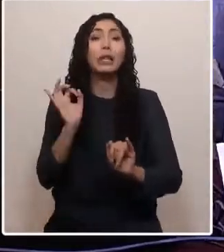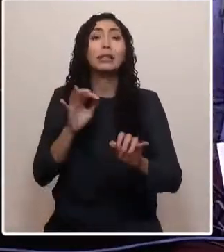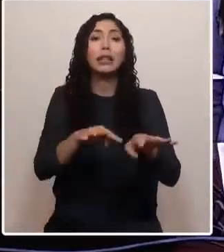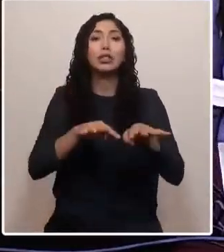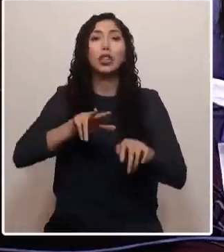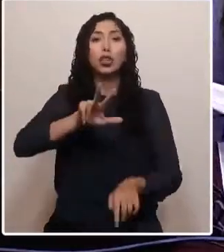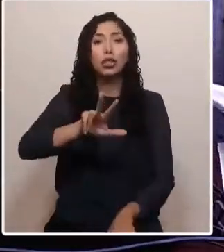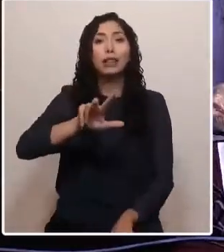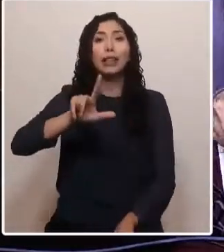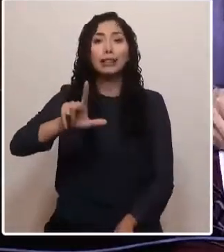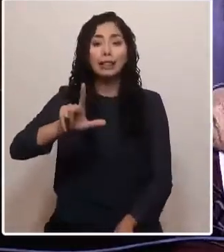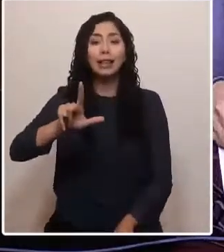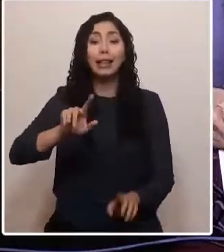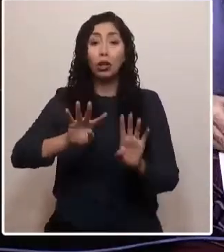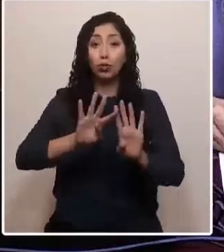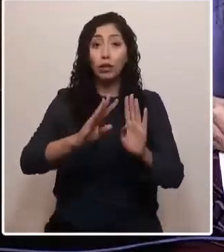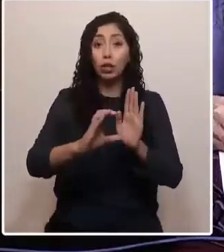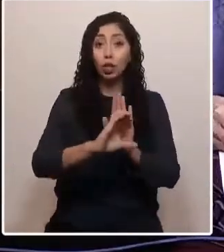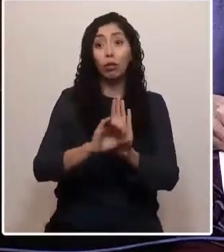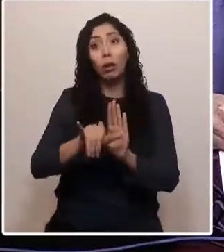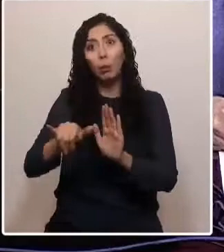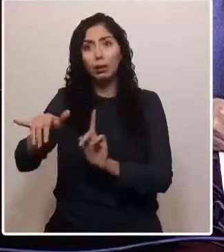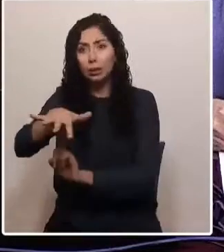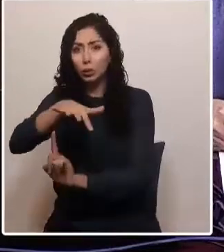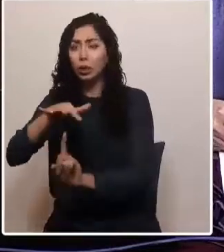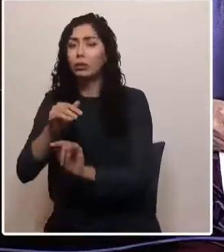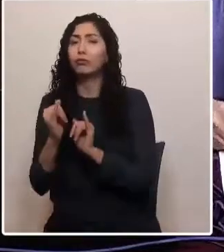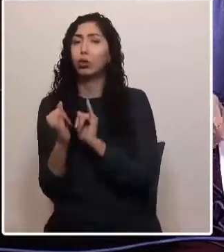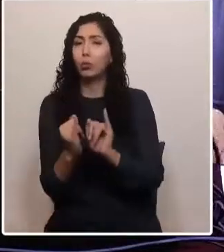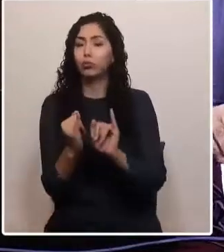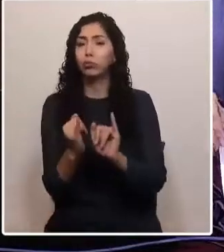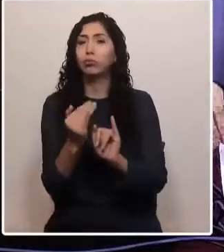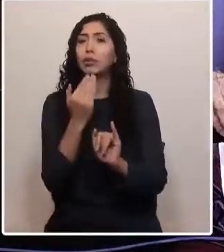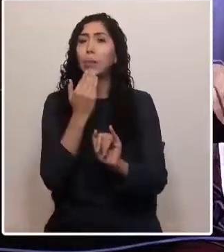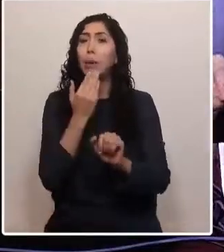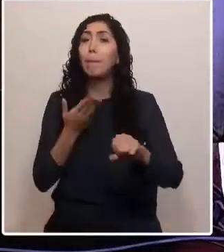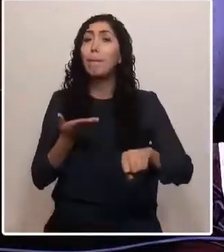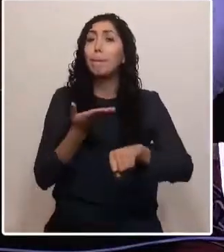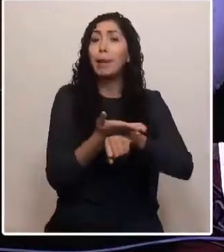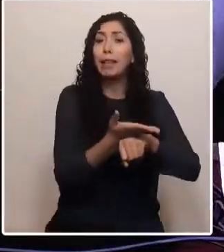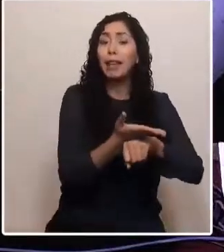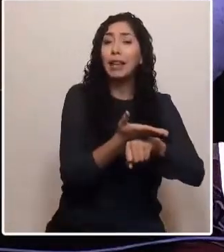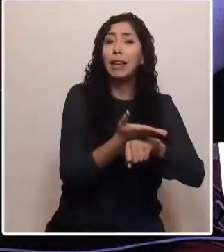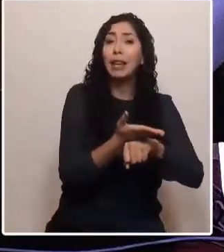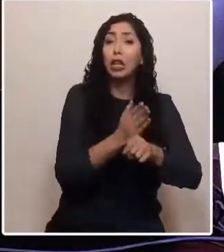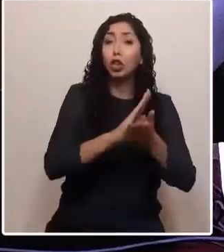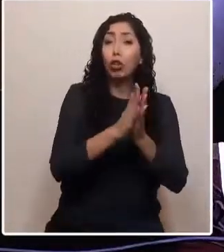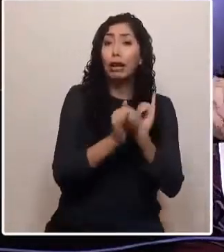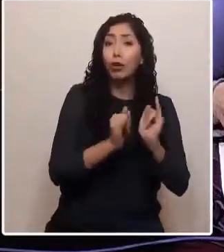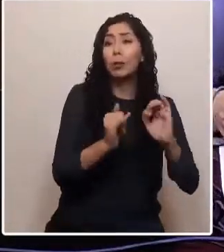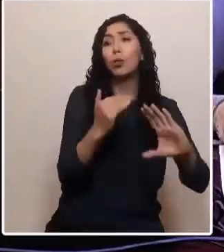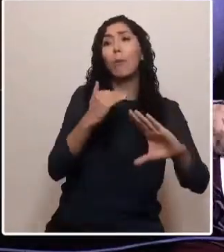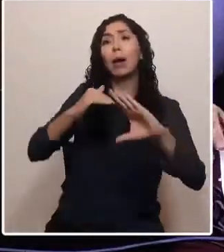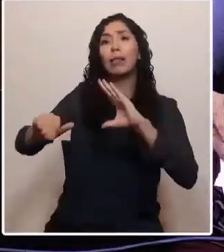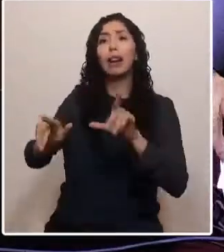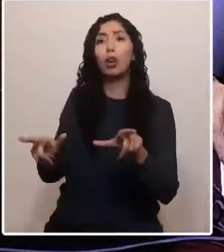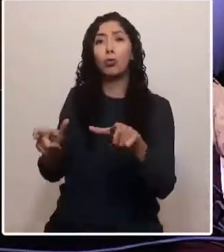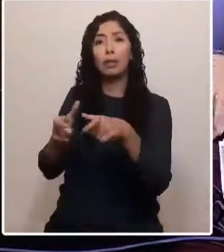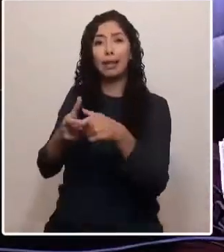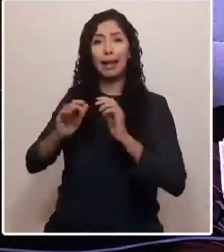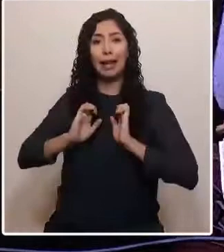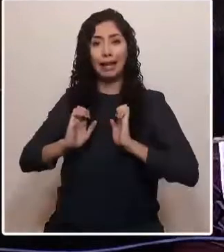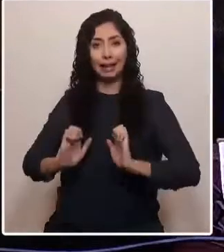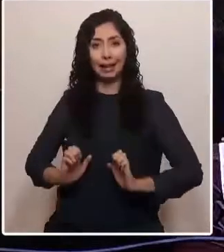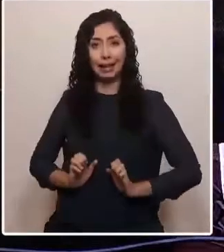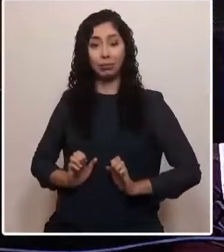la Convención Constitucional, y asimismo solicitan remitir los antecedentes al Comité de Ética. Se remite a la mesa directiva